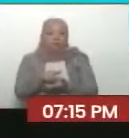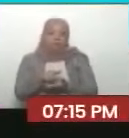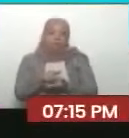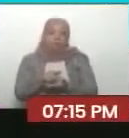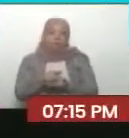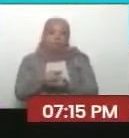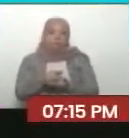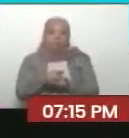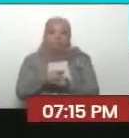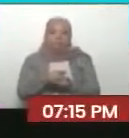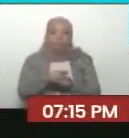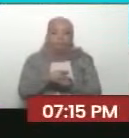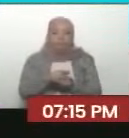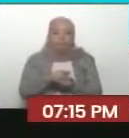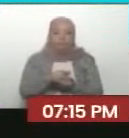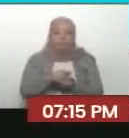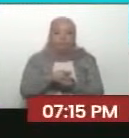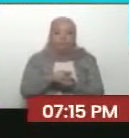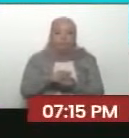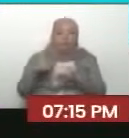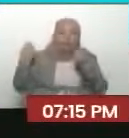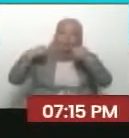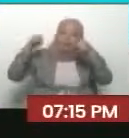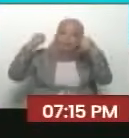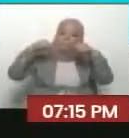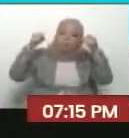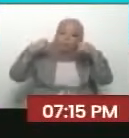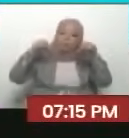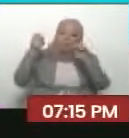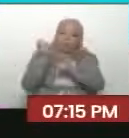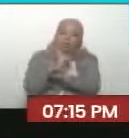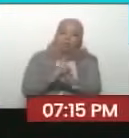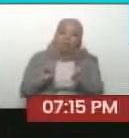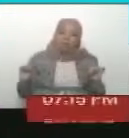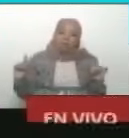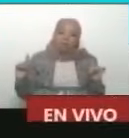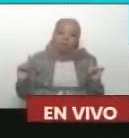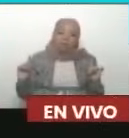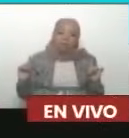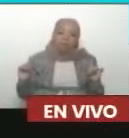protagónica. En el ejercicio pleno de la democracia